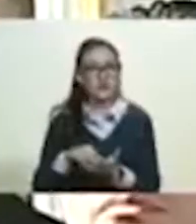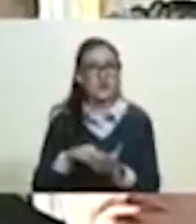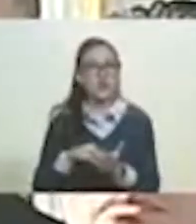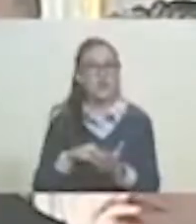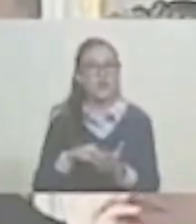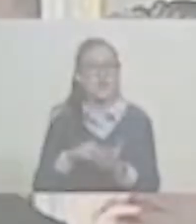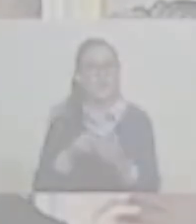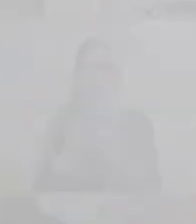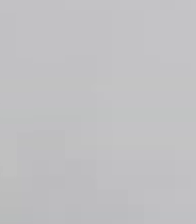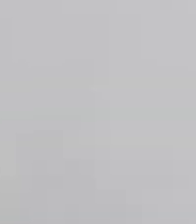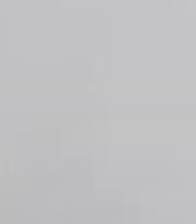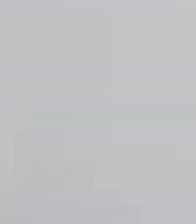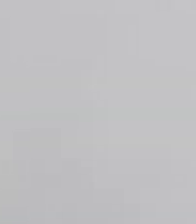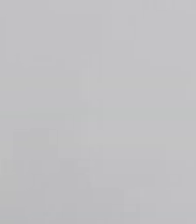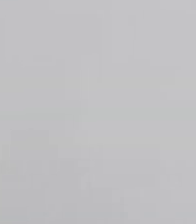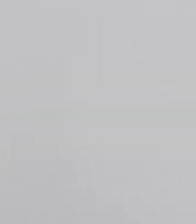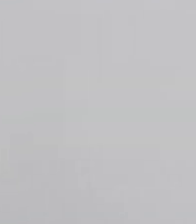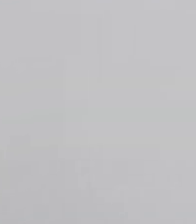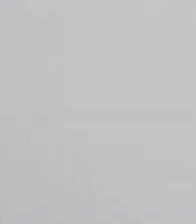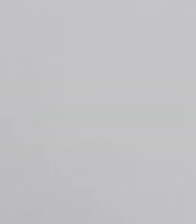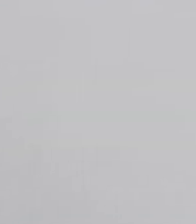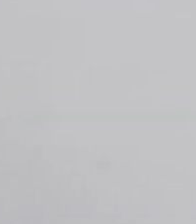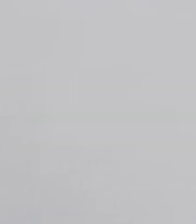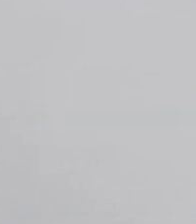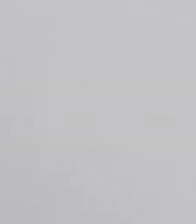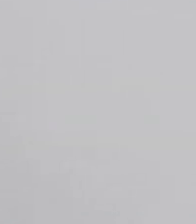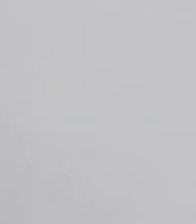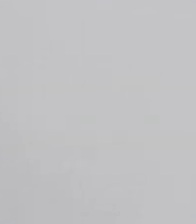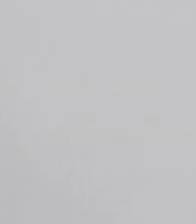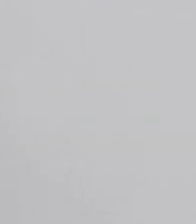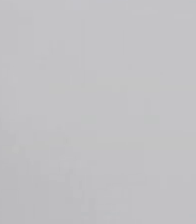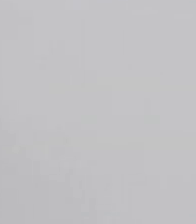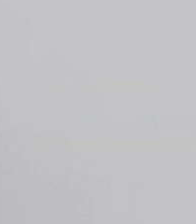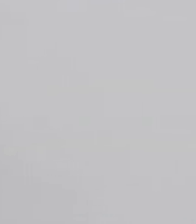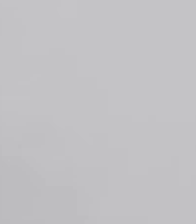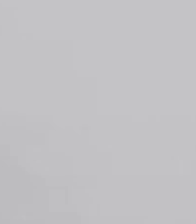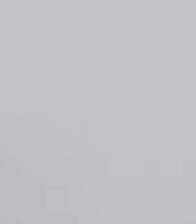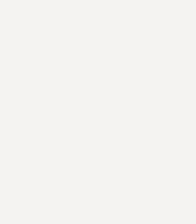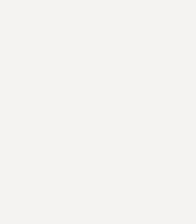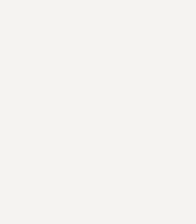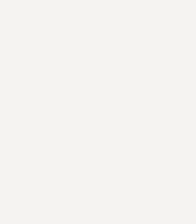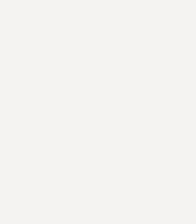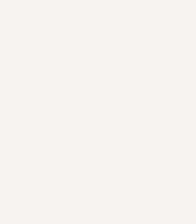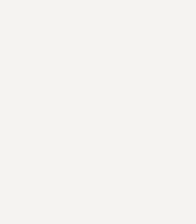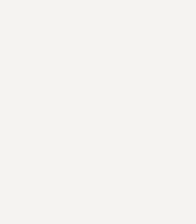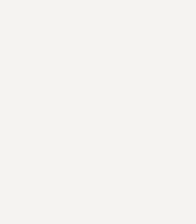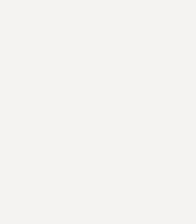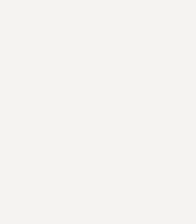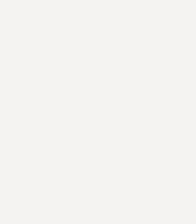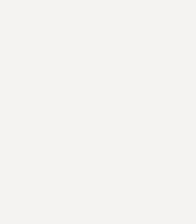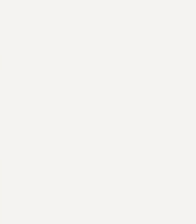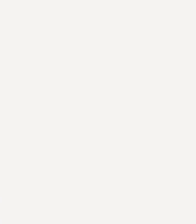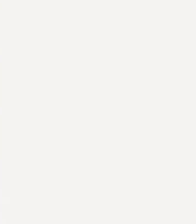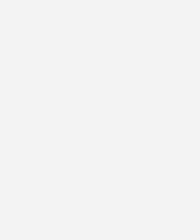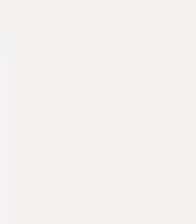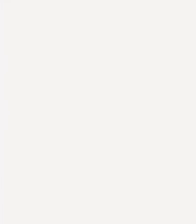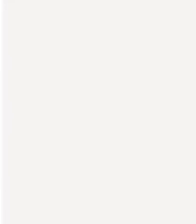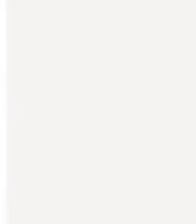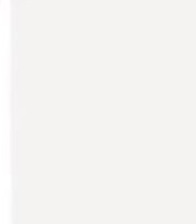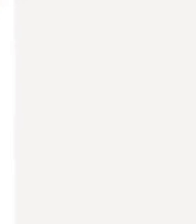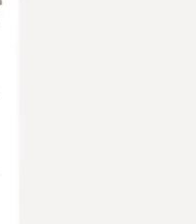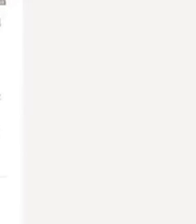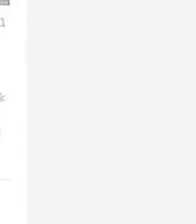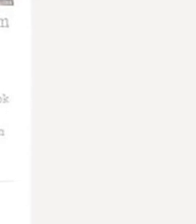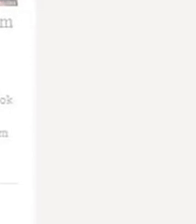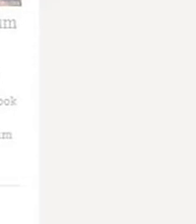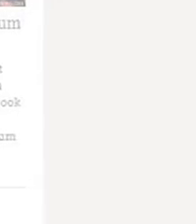de la misma señaló la periodista para topher la asamblea se ha concedido poderes especiales lo que supedita los otros